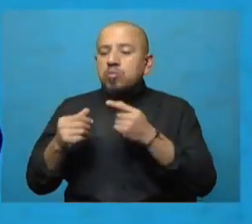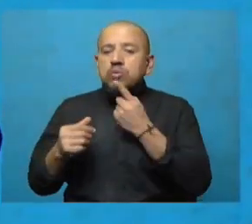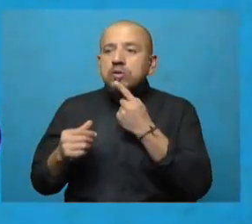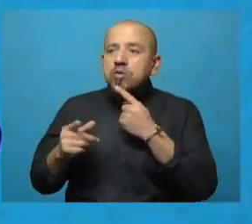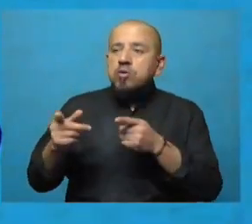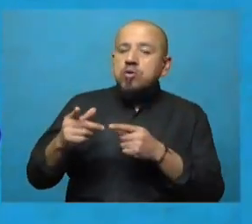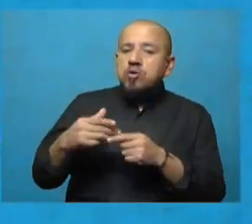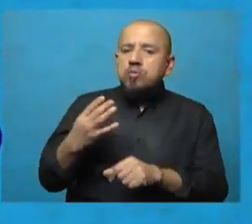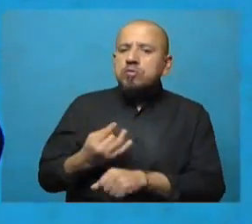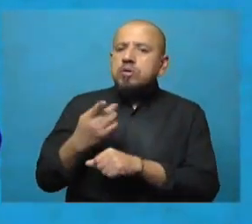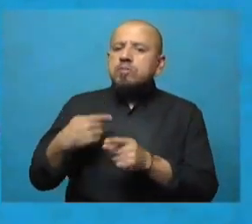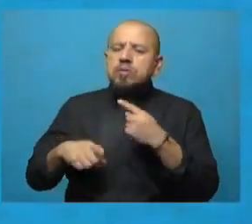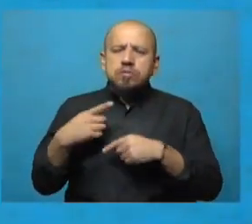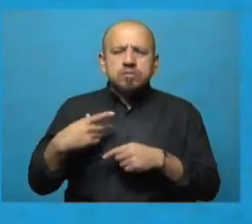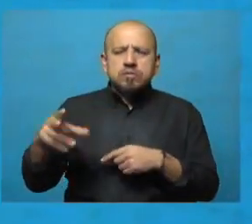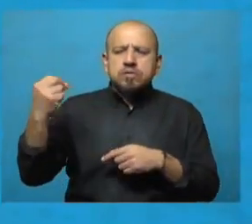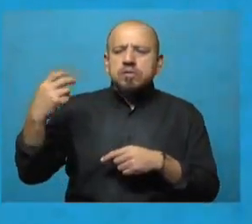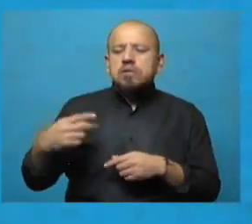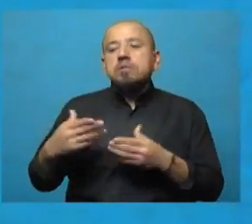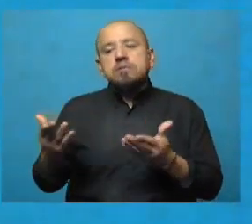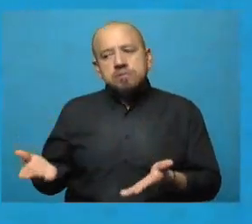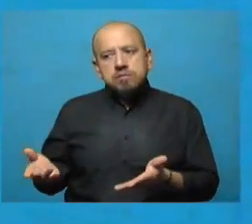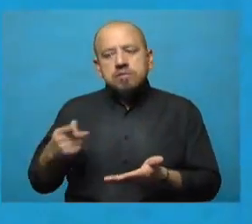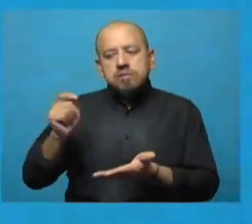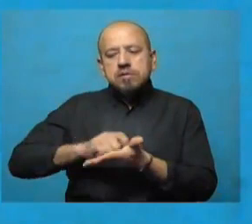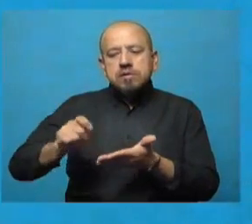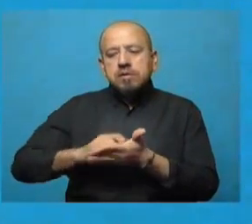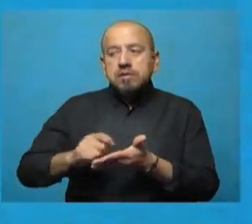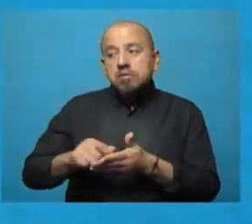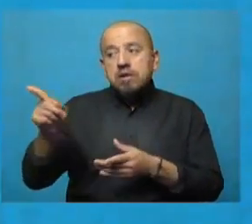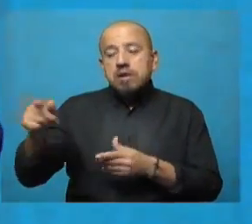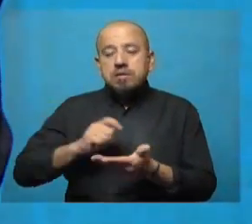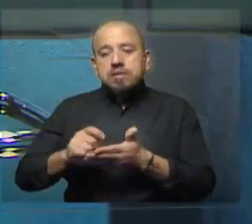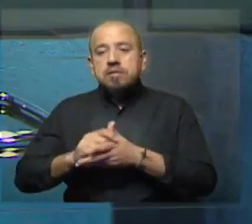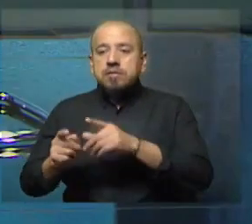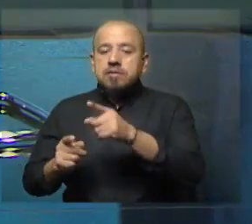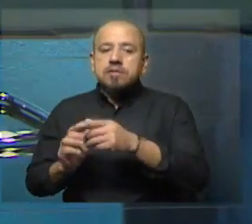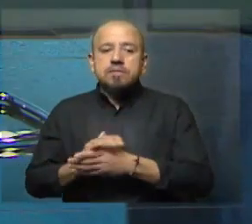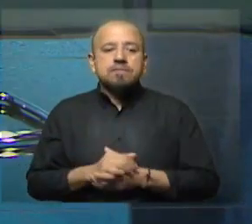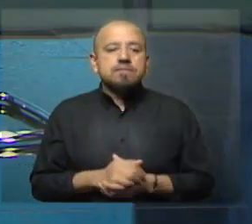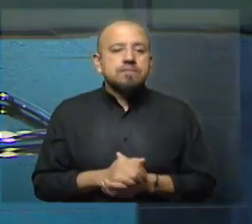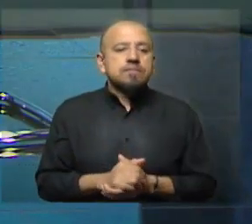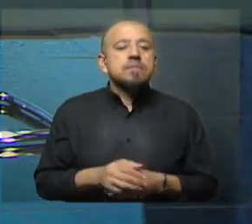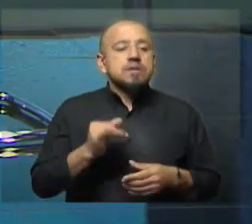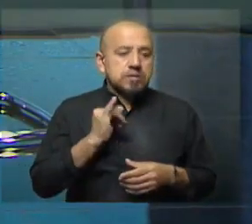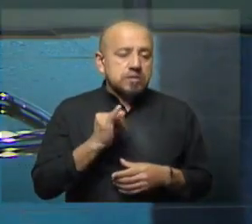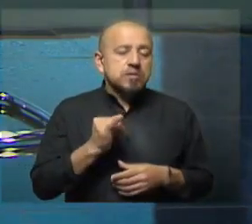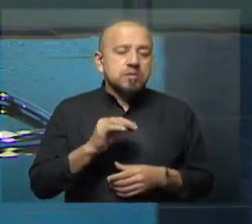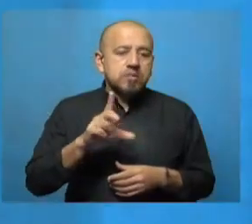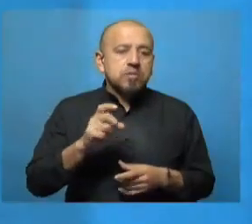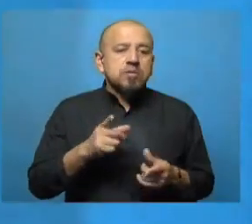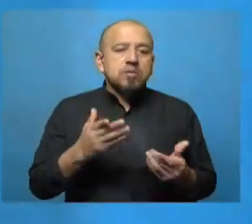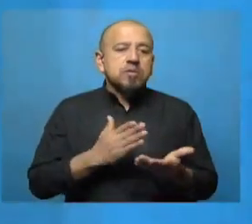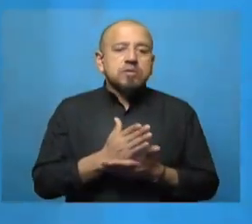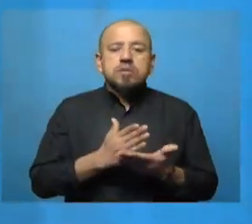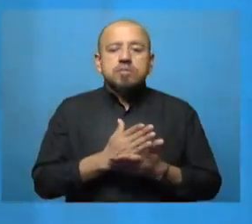profesional que ustedes hacen pero te han criticado te han dicho Gonzalo le estás escribiendo a fulano o amengano a sultano por supuesto Siempre